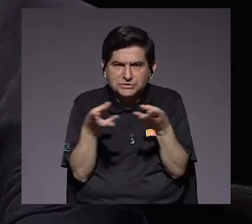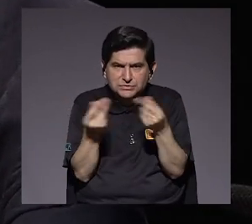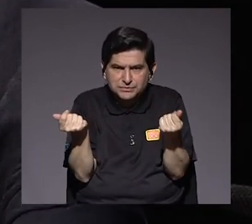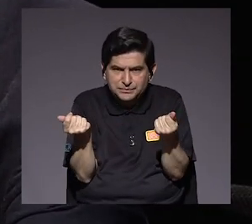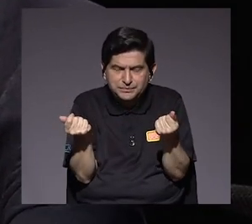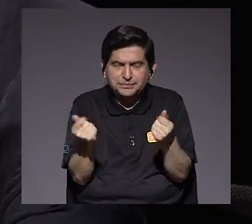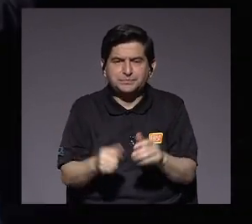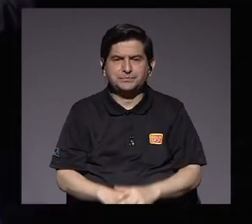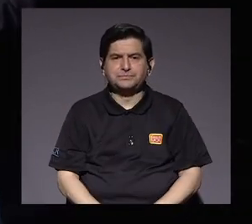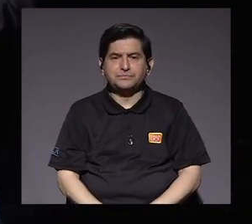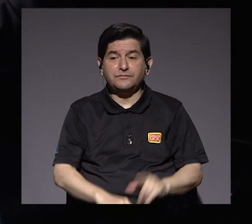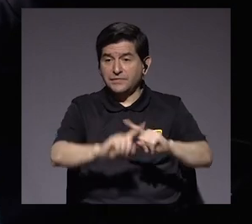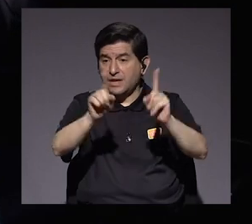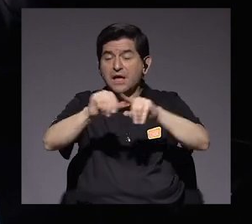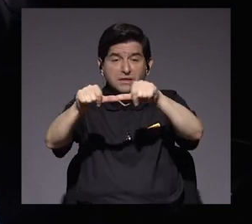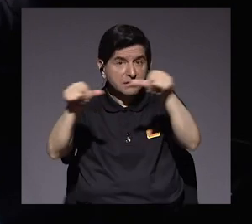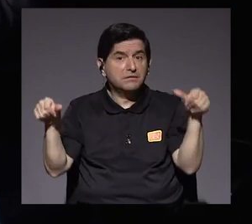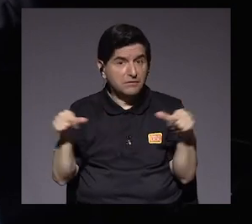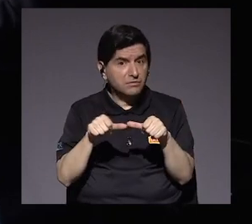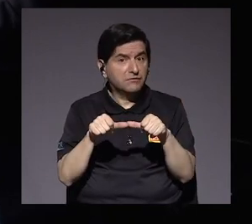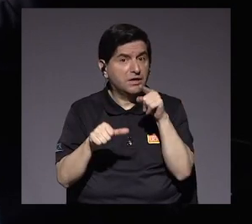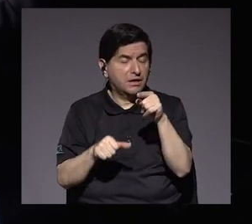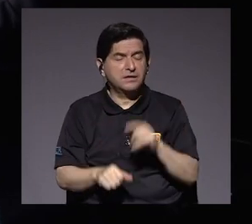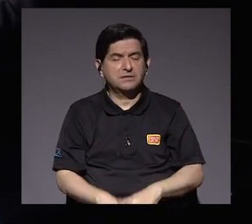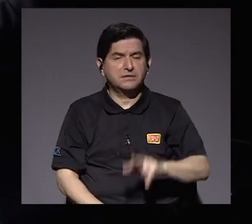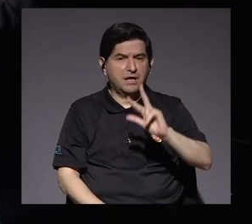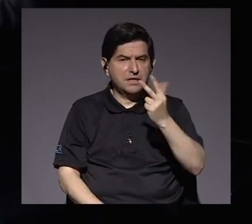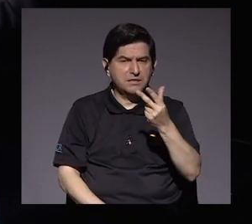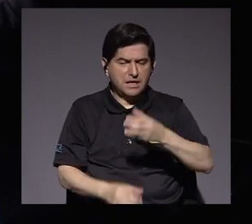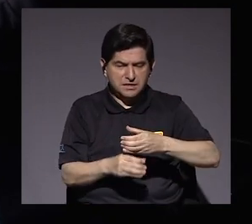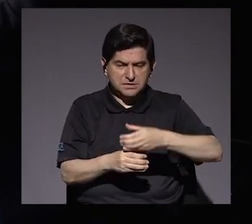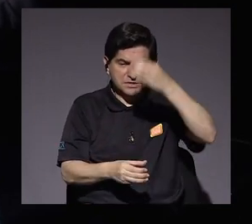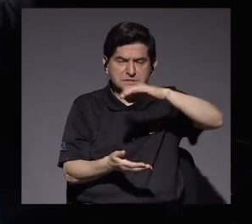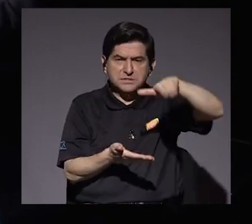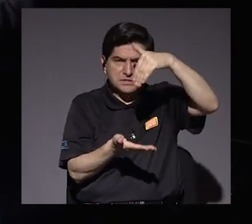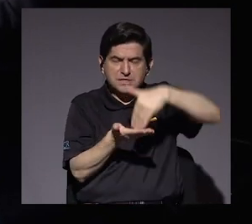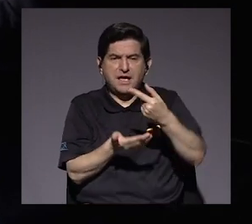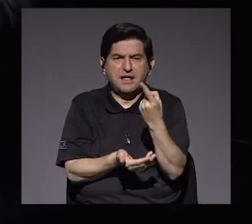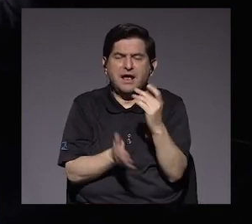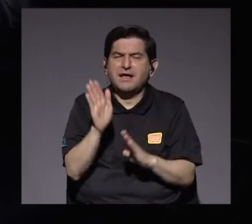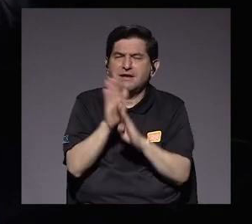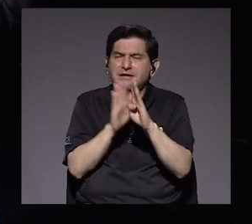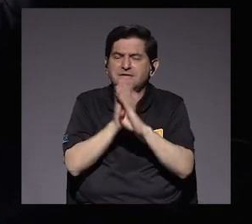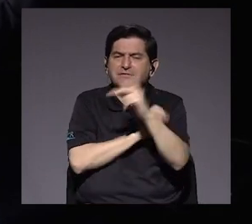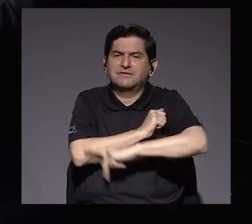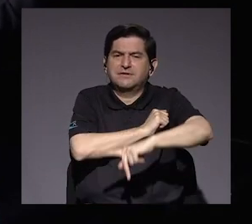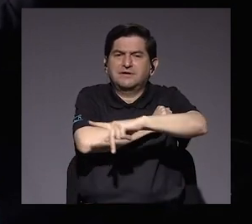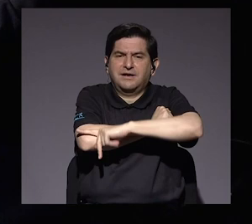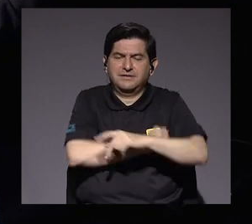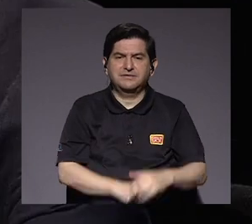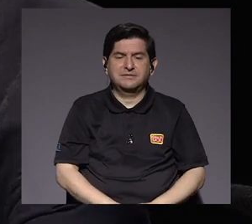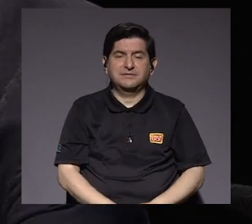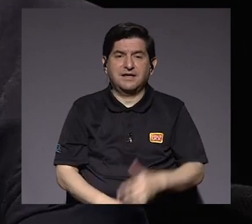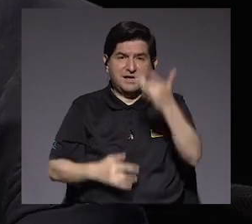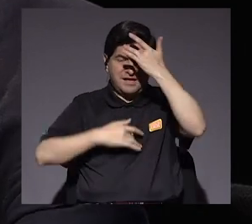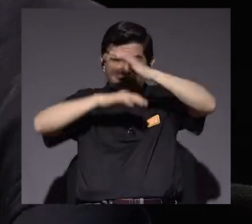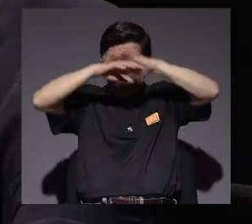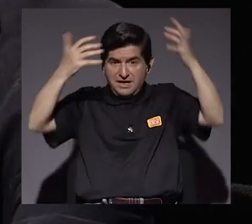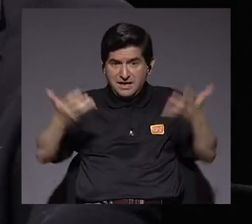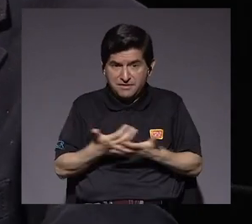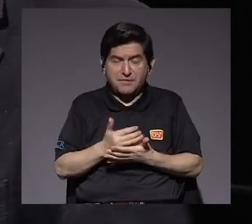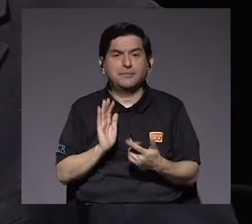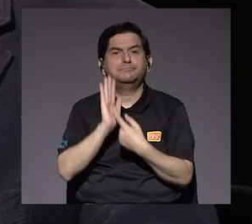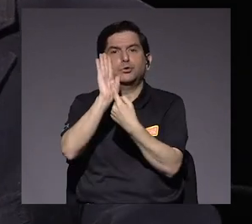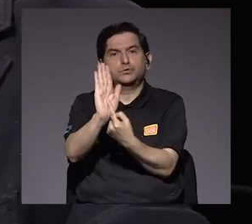los mecanismos de producción, ¿verdad? Uh-huh. En diferentes áreas. Creo que esa es una tercera columna vertebral que está por desarrollarse en el país y